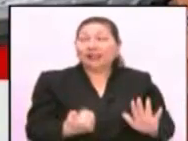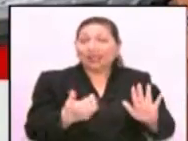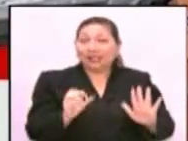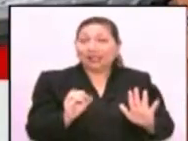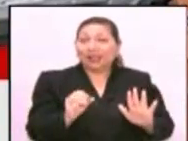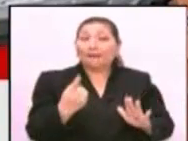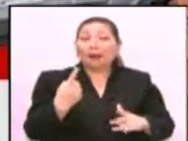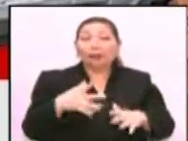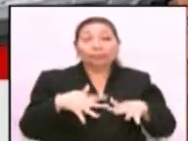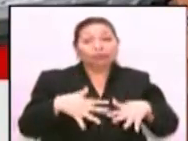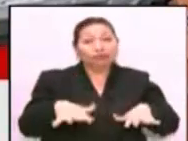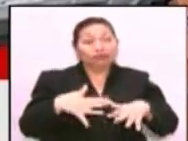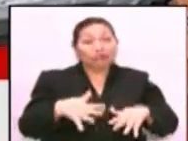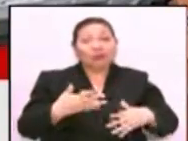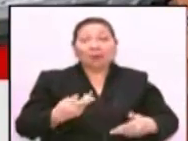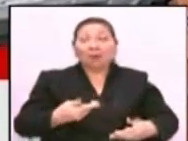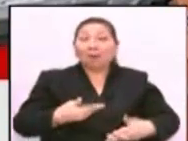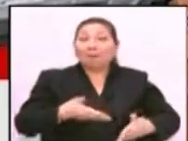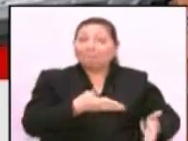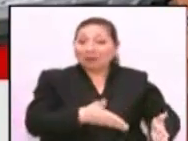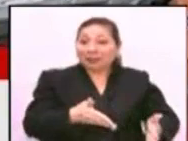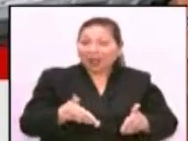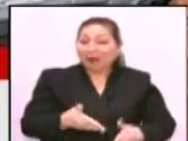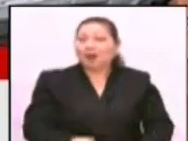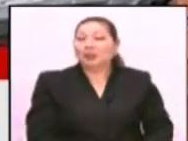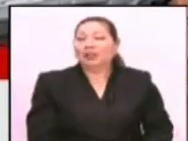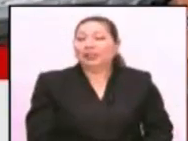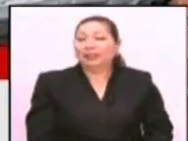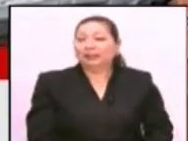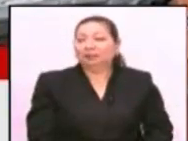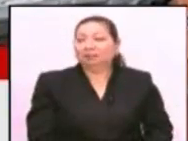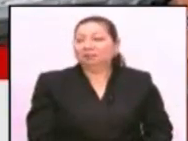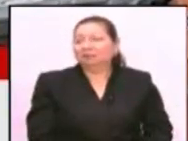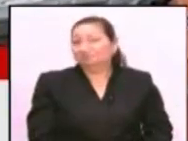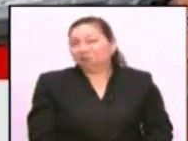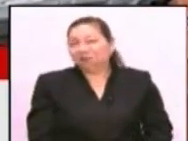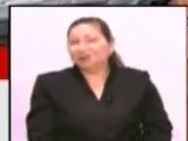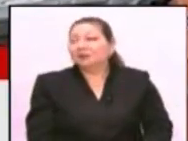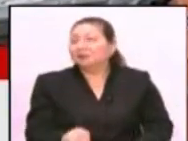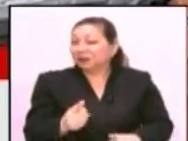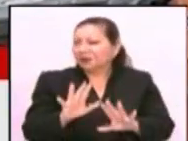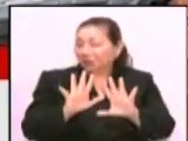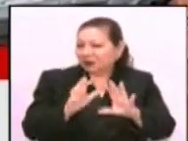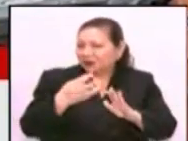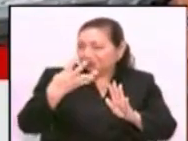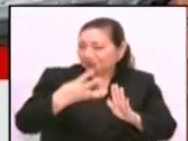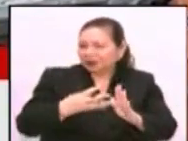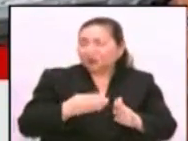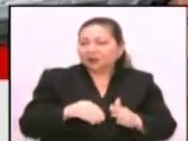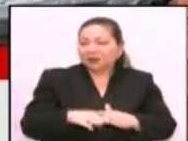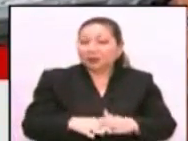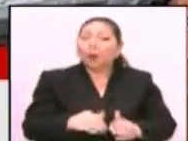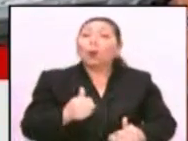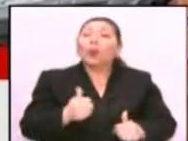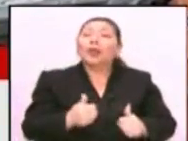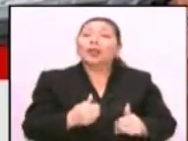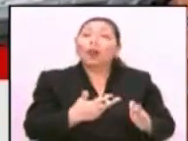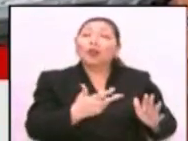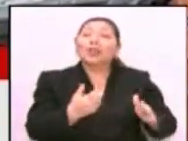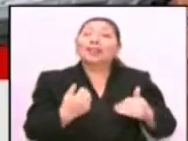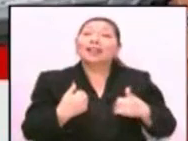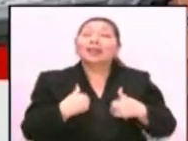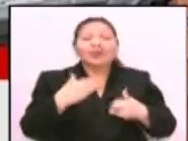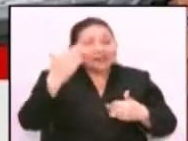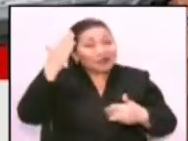60 internas con las que quería trabajar su taller productivo. Hicimos una especie de evaluación, filtramos cuáles de las 800